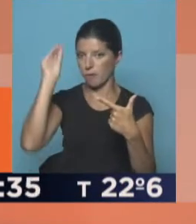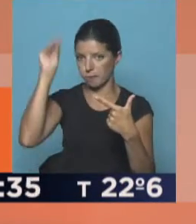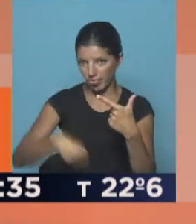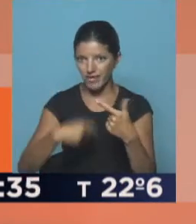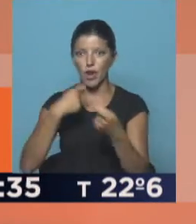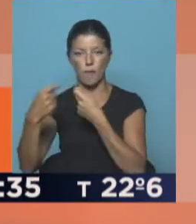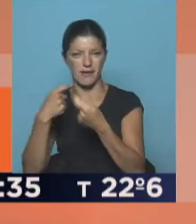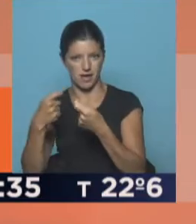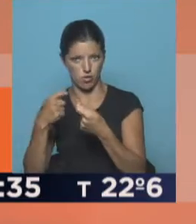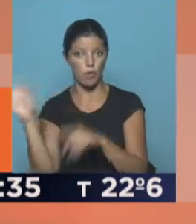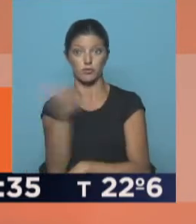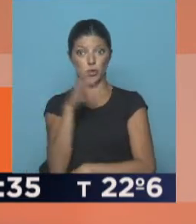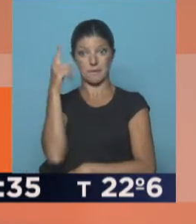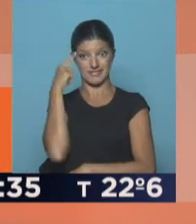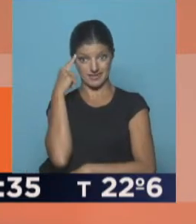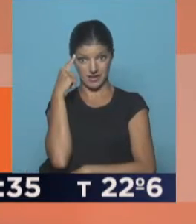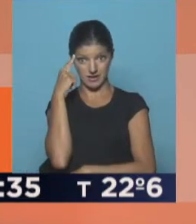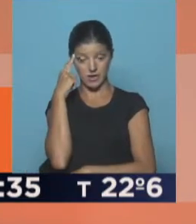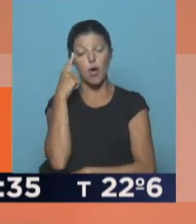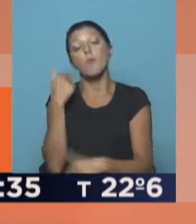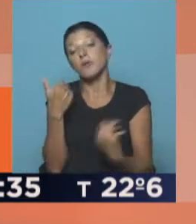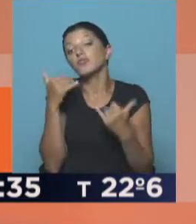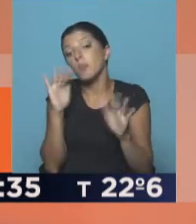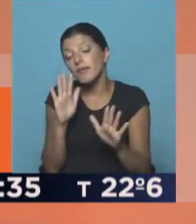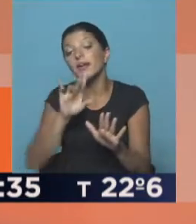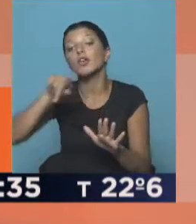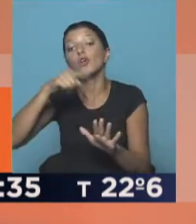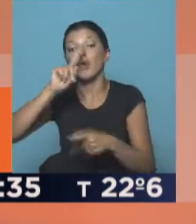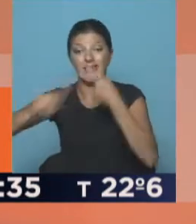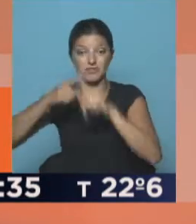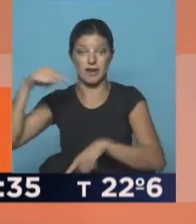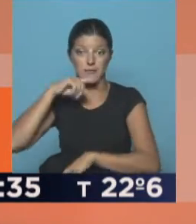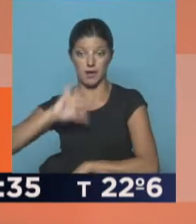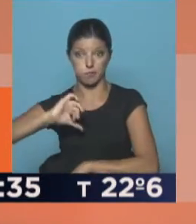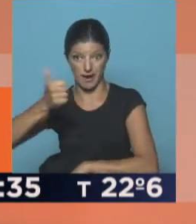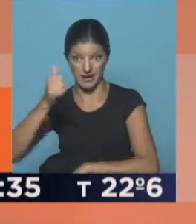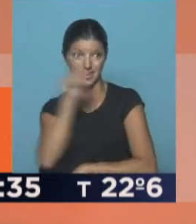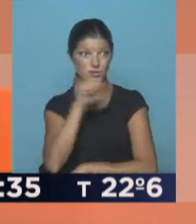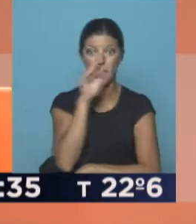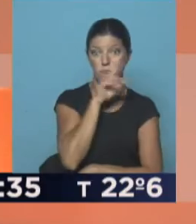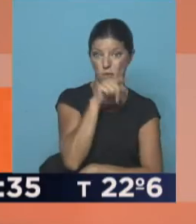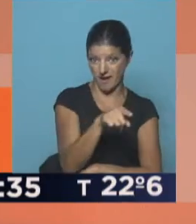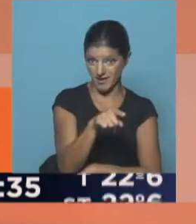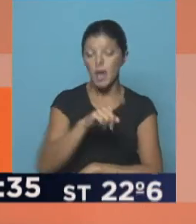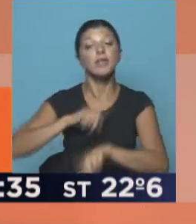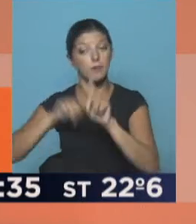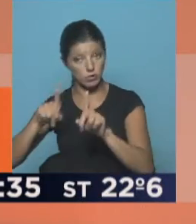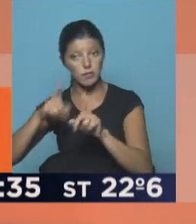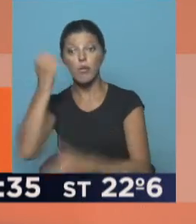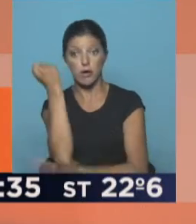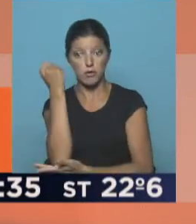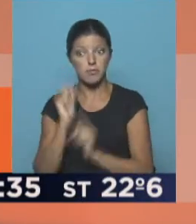puede dar lugar a la posibilidad de que gane alguien que no sea Merkel en Alemania y que no se derrumben los mercados, es decir, que no caiga la